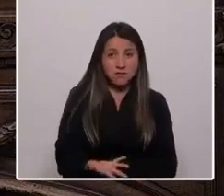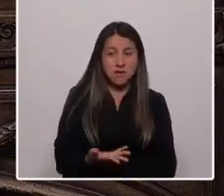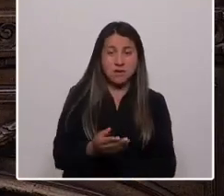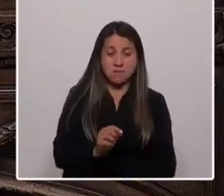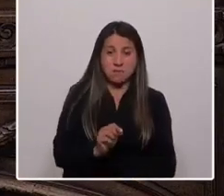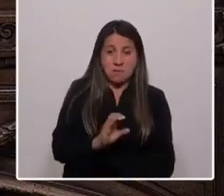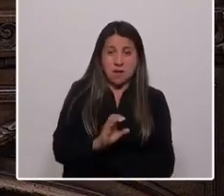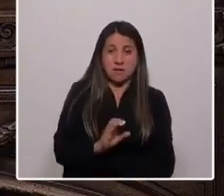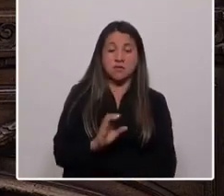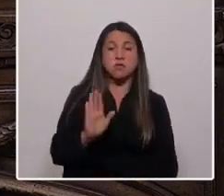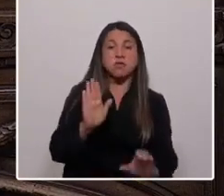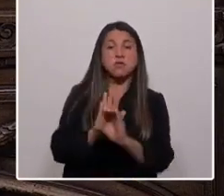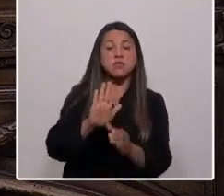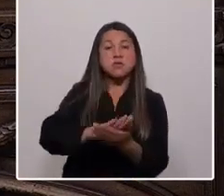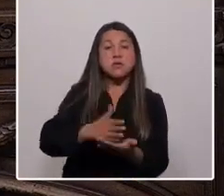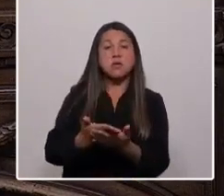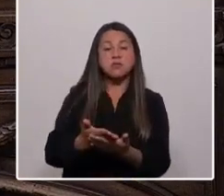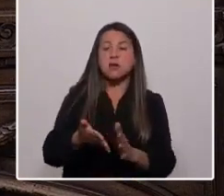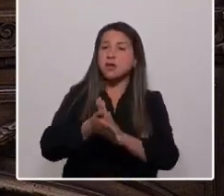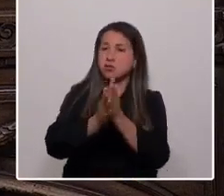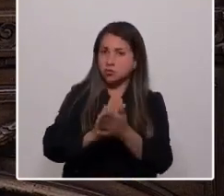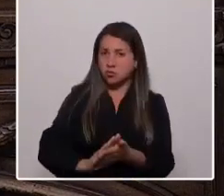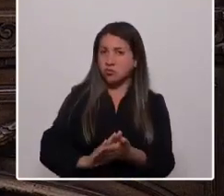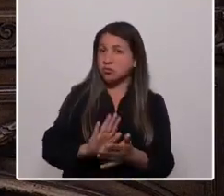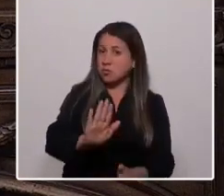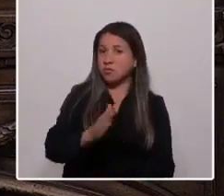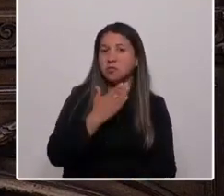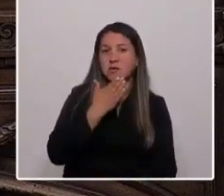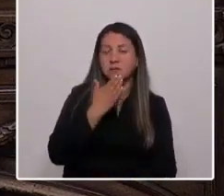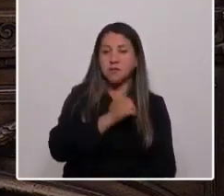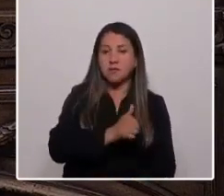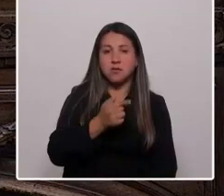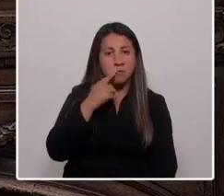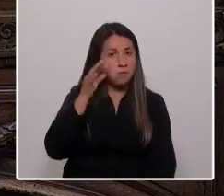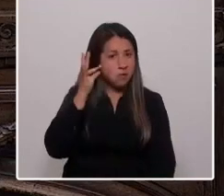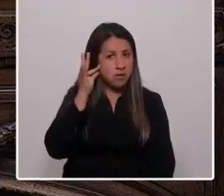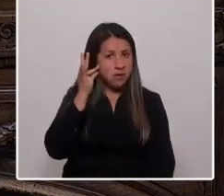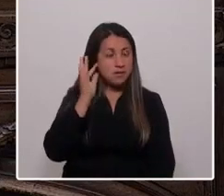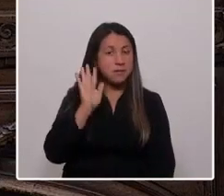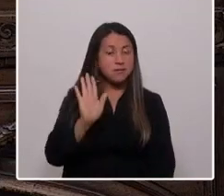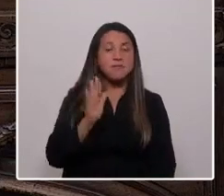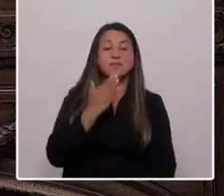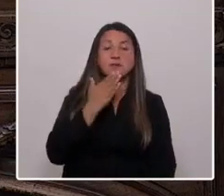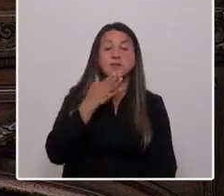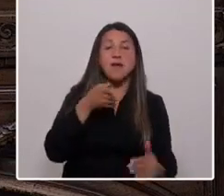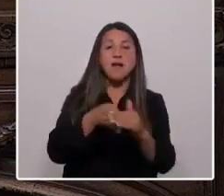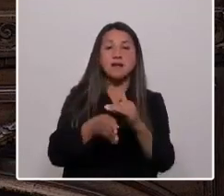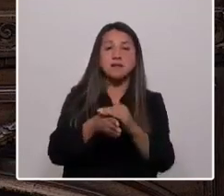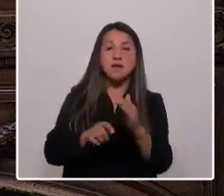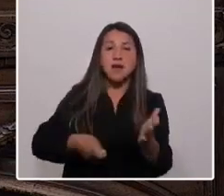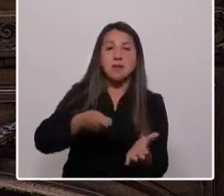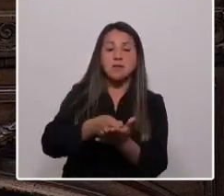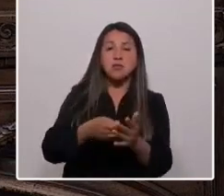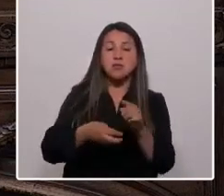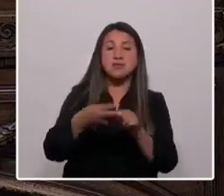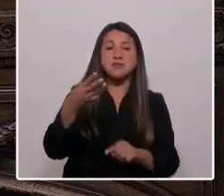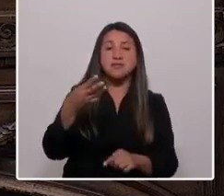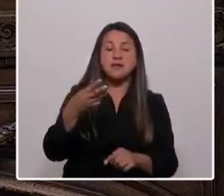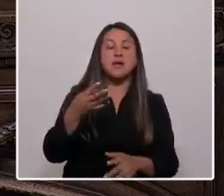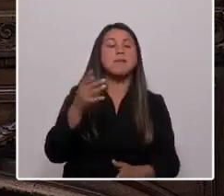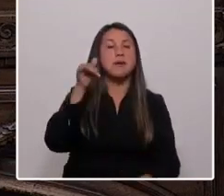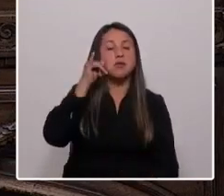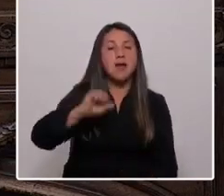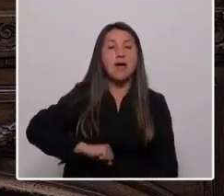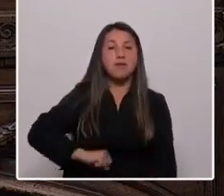garantice salud para todos pero también para todas y por lo tanto que el acceso al aborto en tres causales y el aborto hasta las 14 semanas